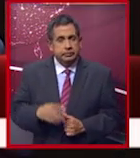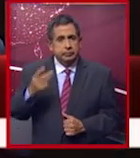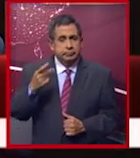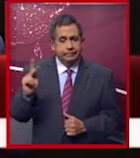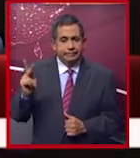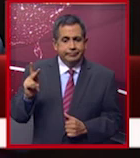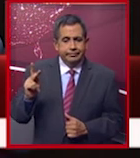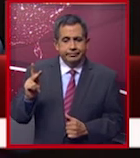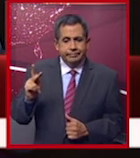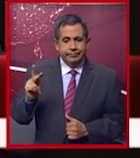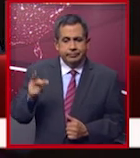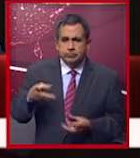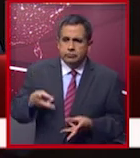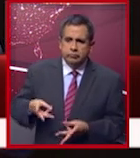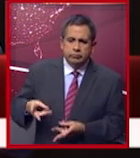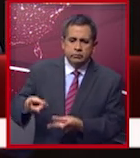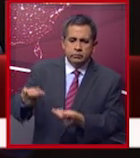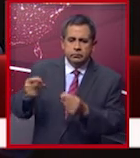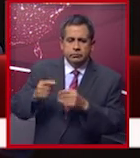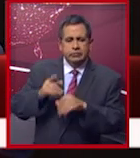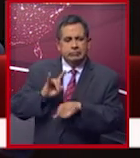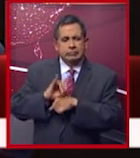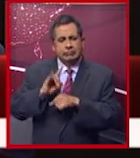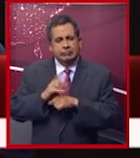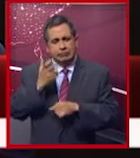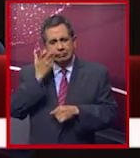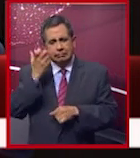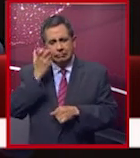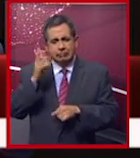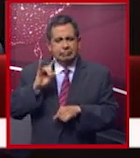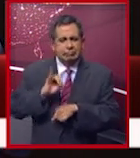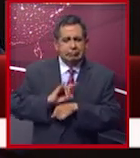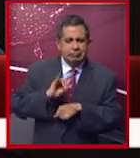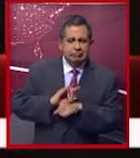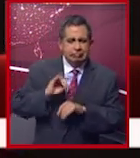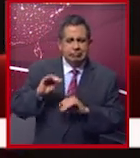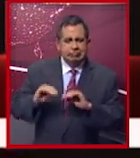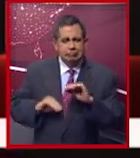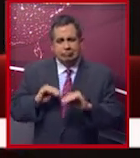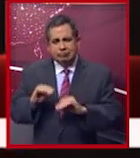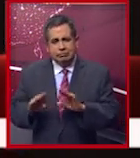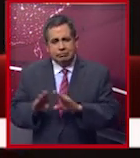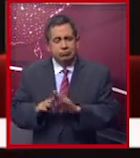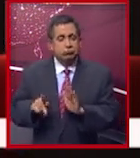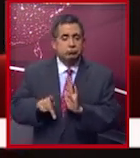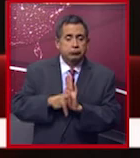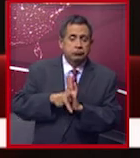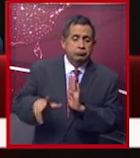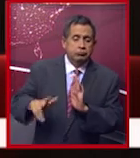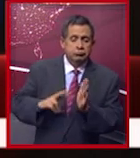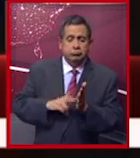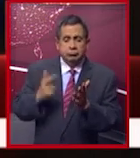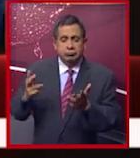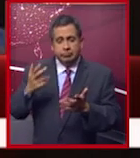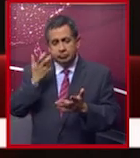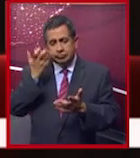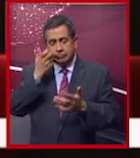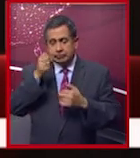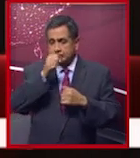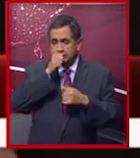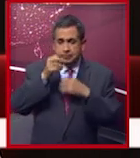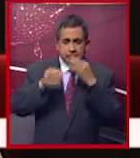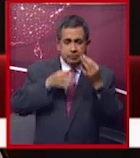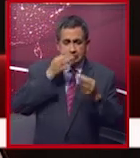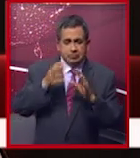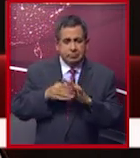embargo, gasta mucho en maquillaje, gasta mucho en las revistas para difundir